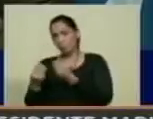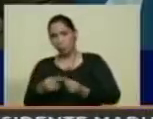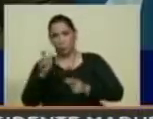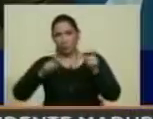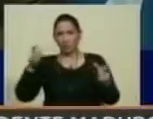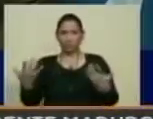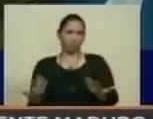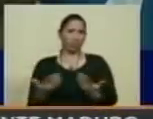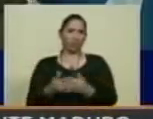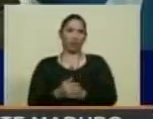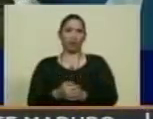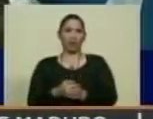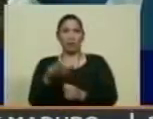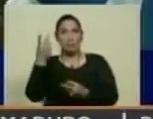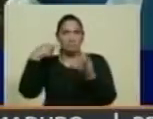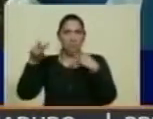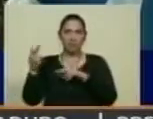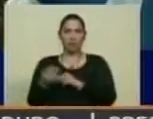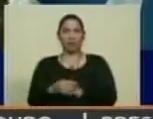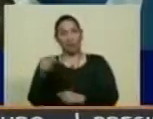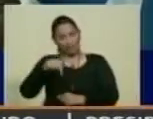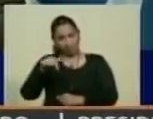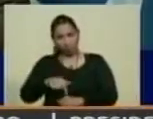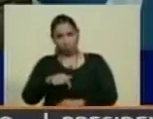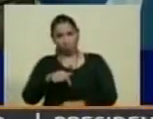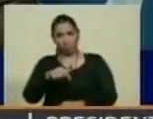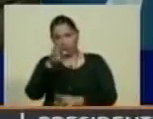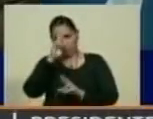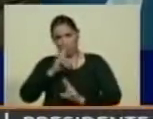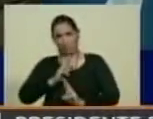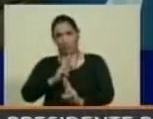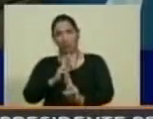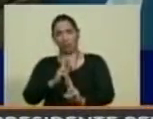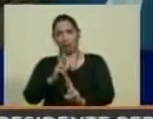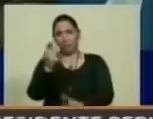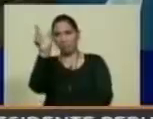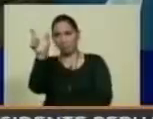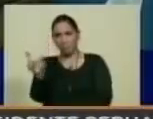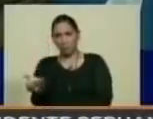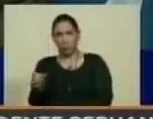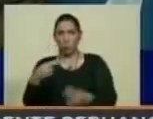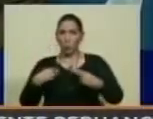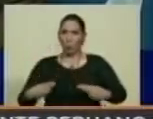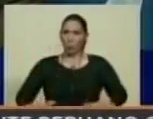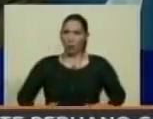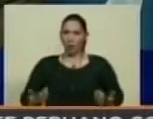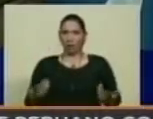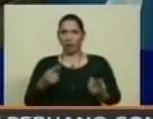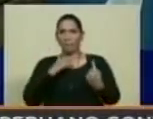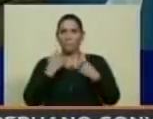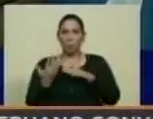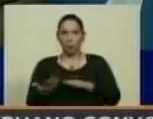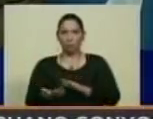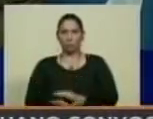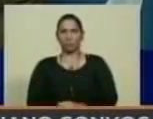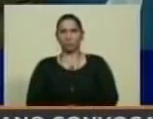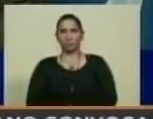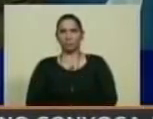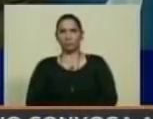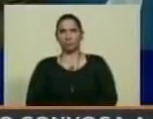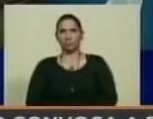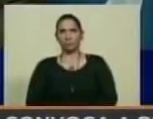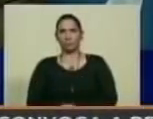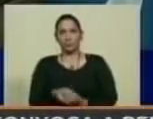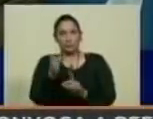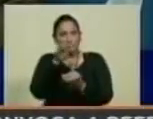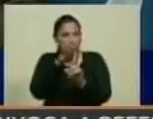respetar la dignidad humana del ciudadano fallecido. Haciendo especulaciones,